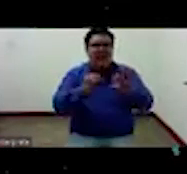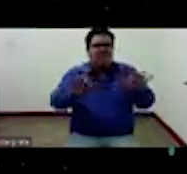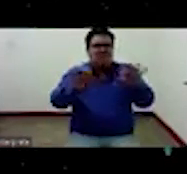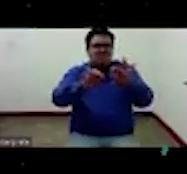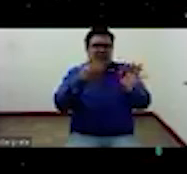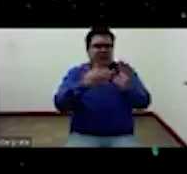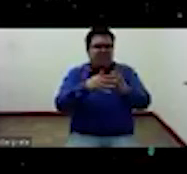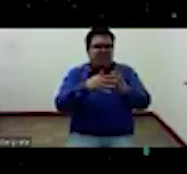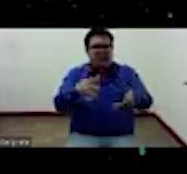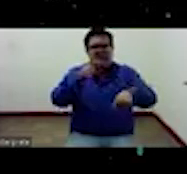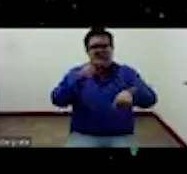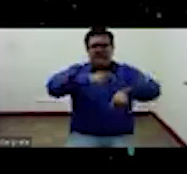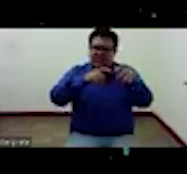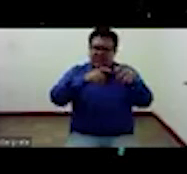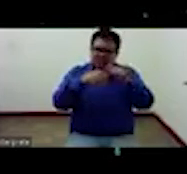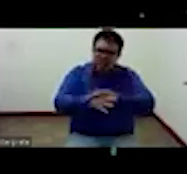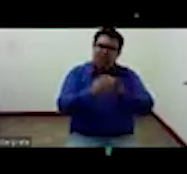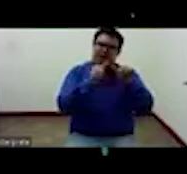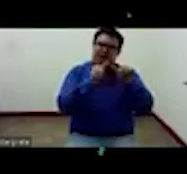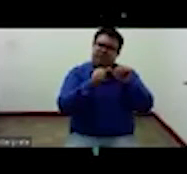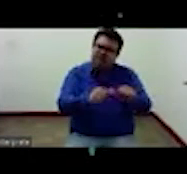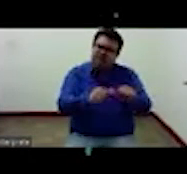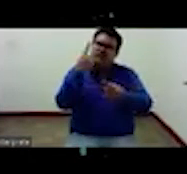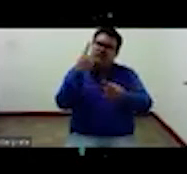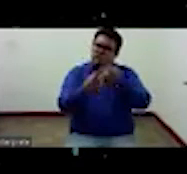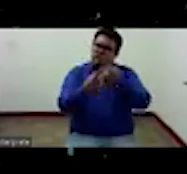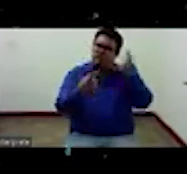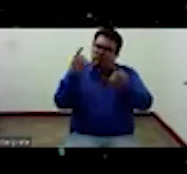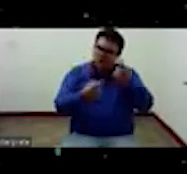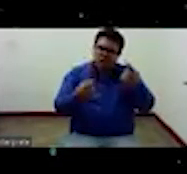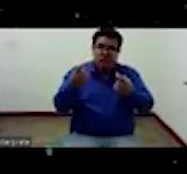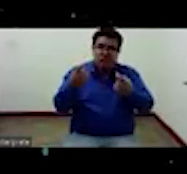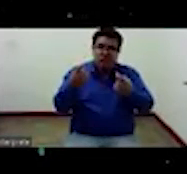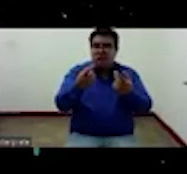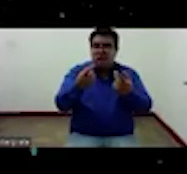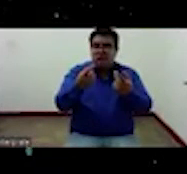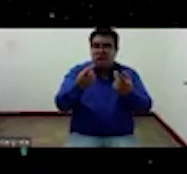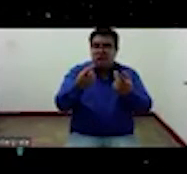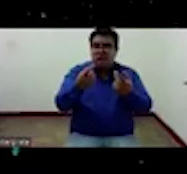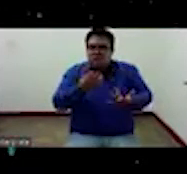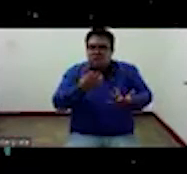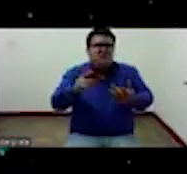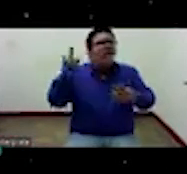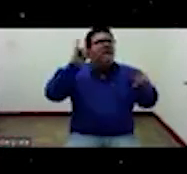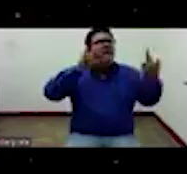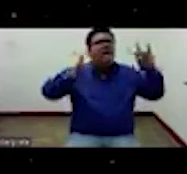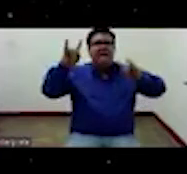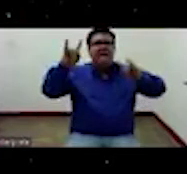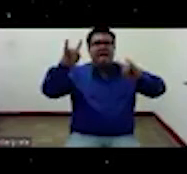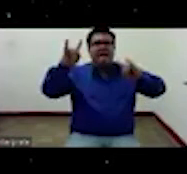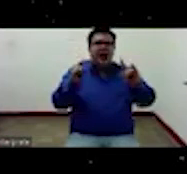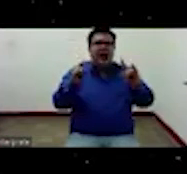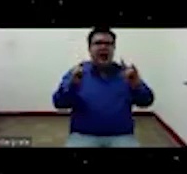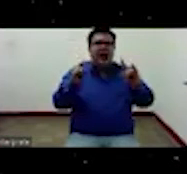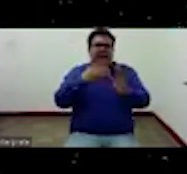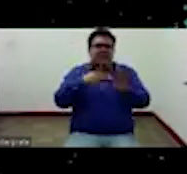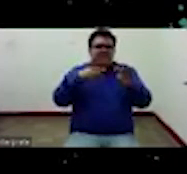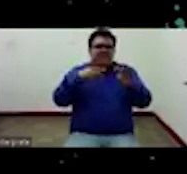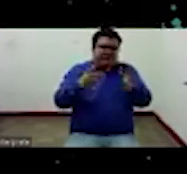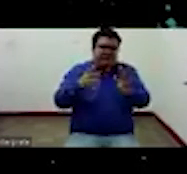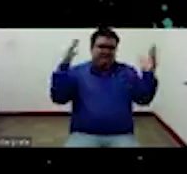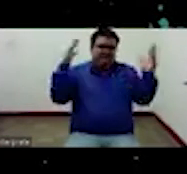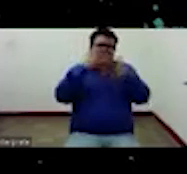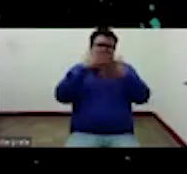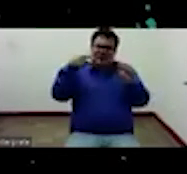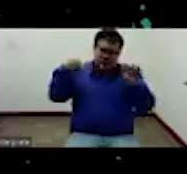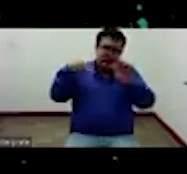tiempo que se queda, puede abrirse o salir corriendo y oír una ráfaga